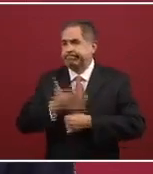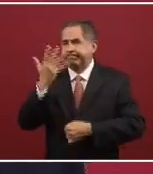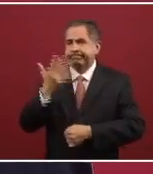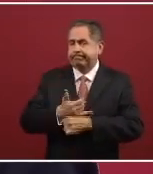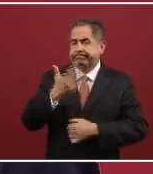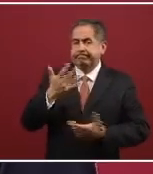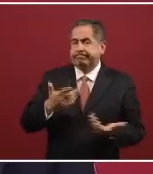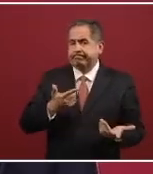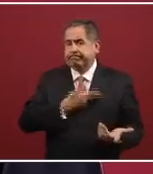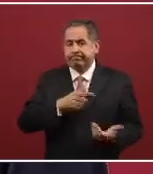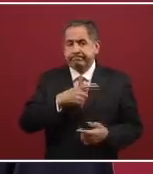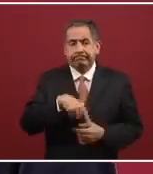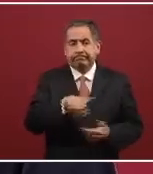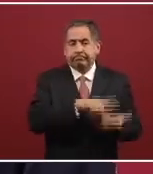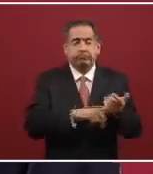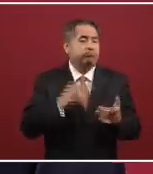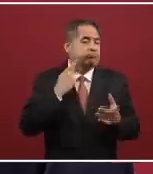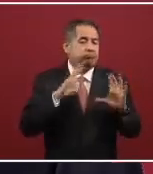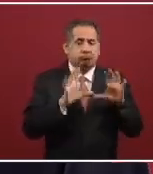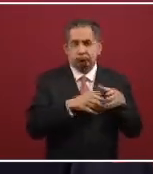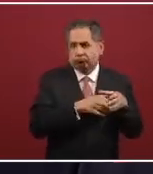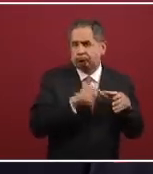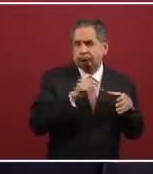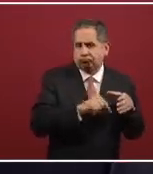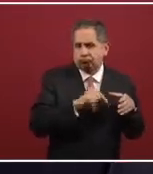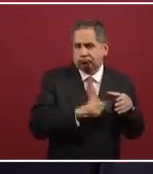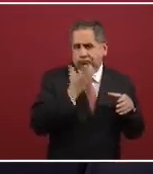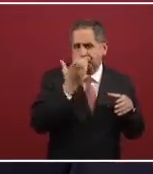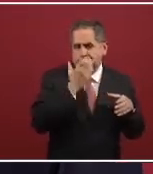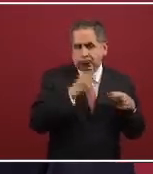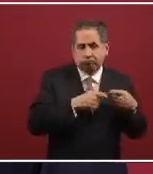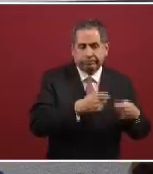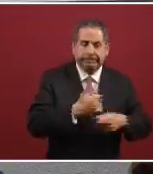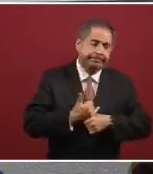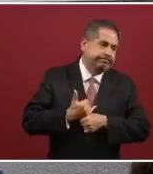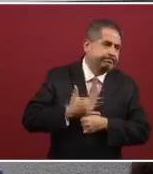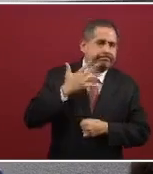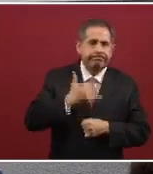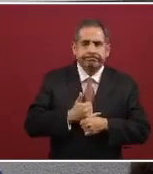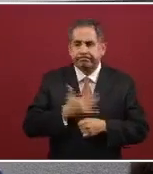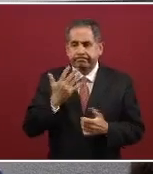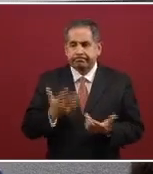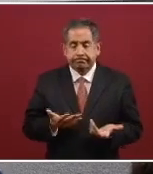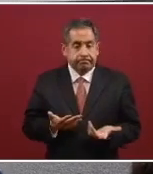a los políticos tradicionales.